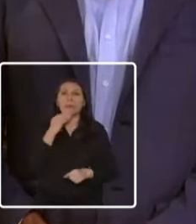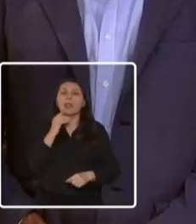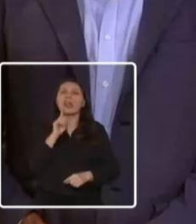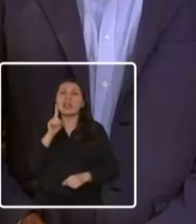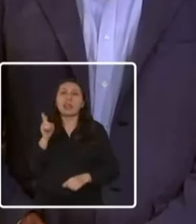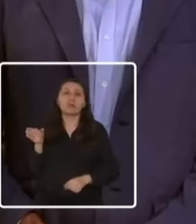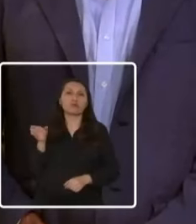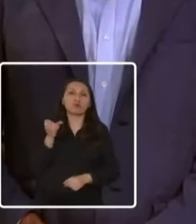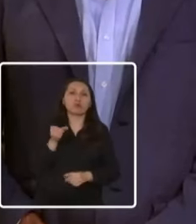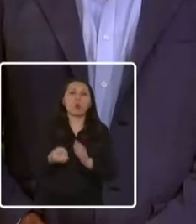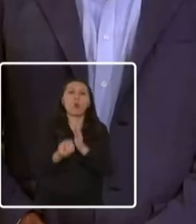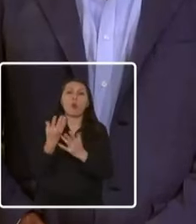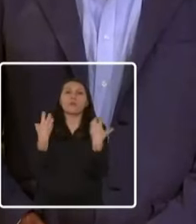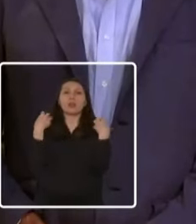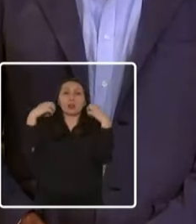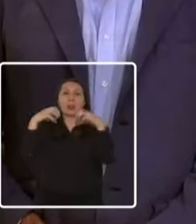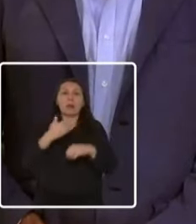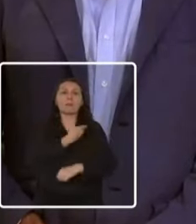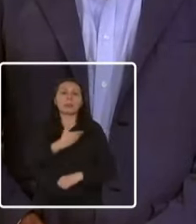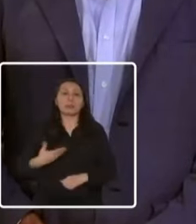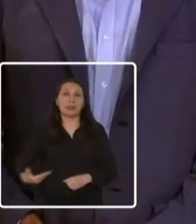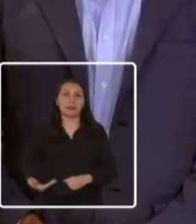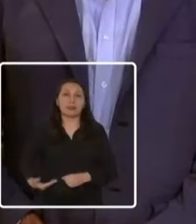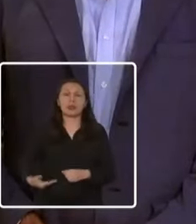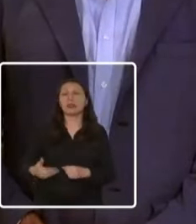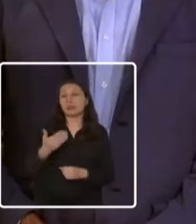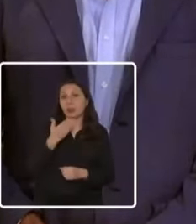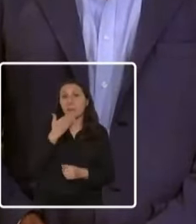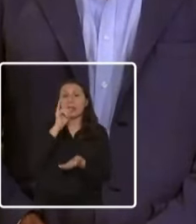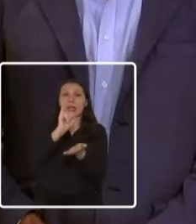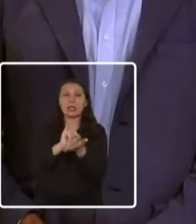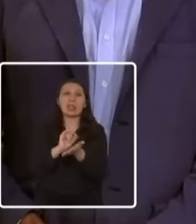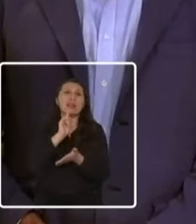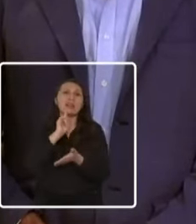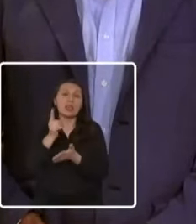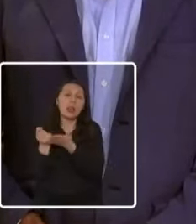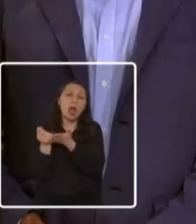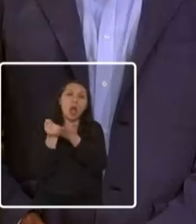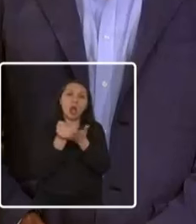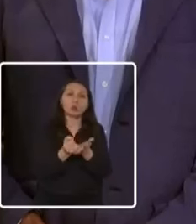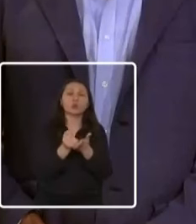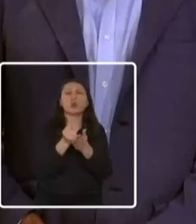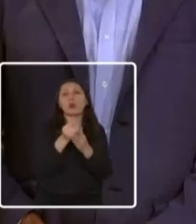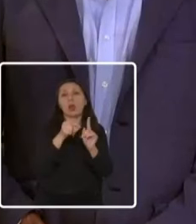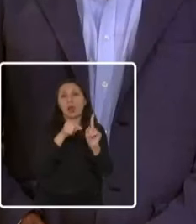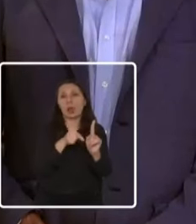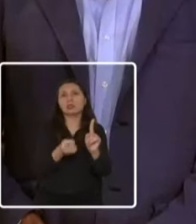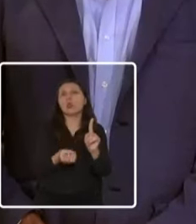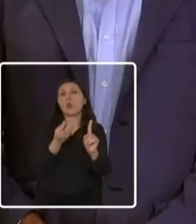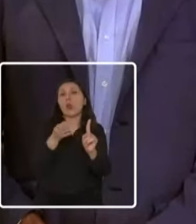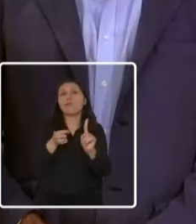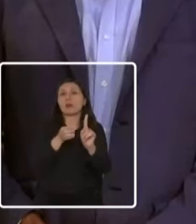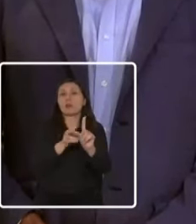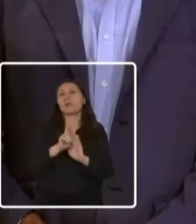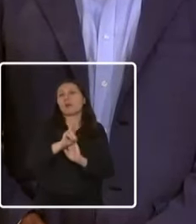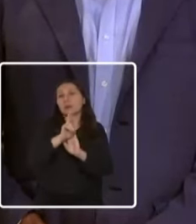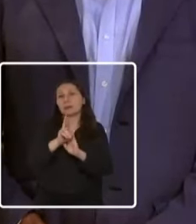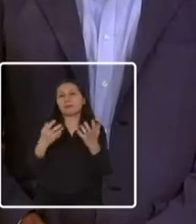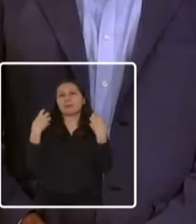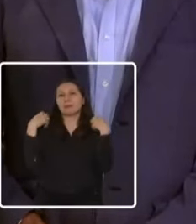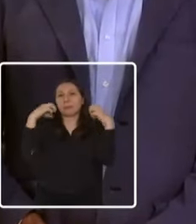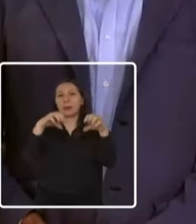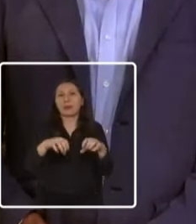nombramiento eventual de un delegado o delegada presidencial y las instituciones que tienen que colaborar con ese delegado o delegada. La facultad,